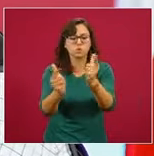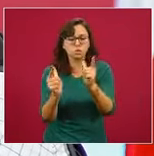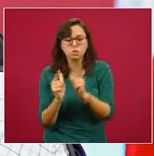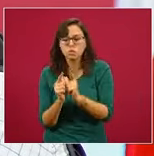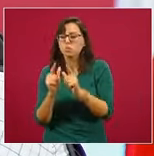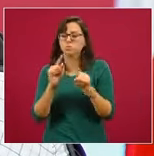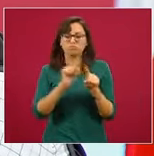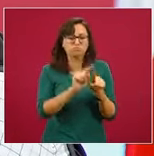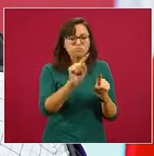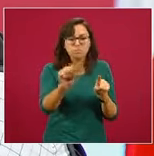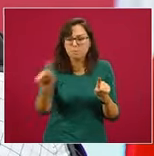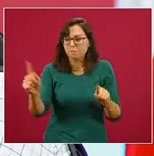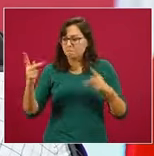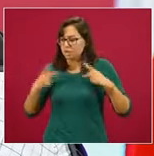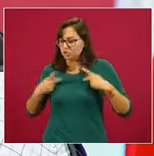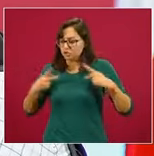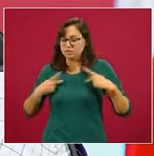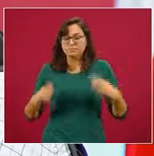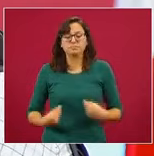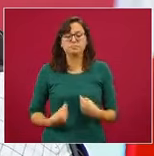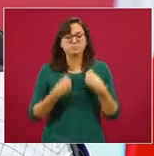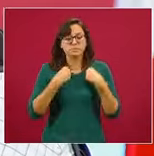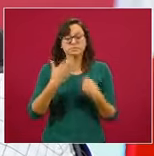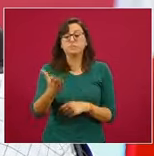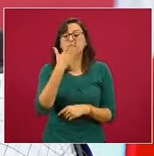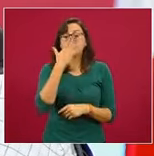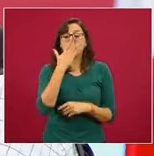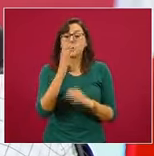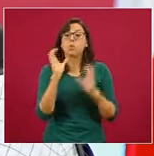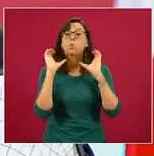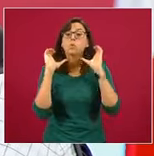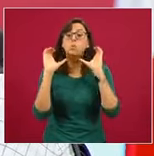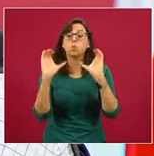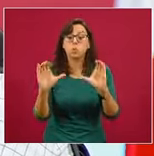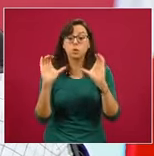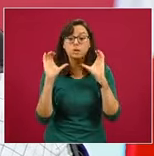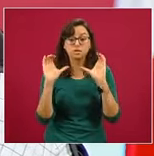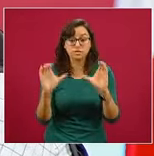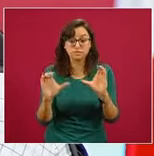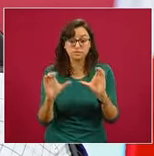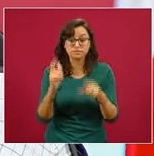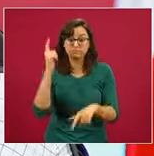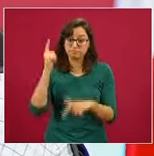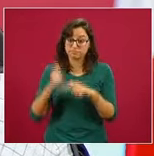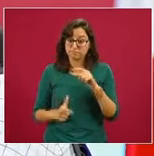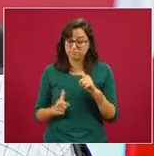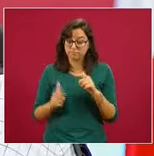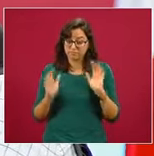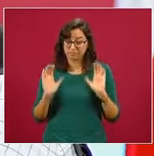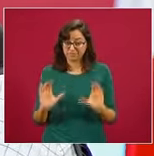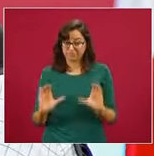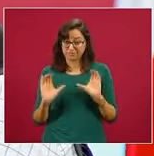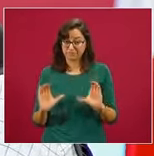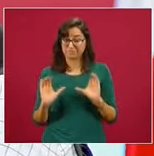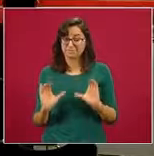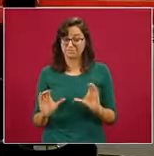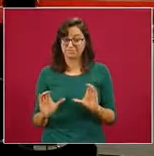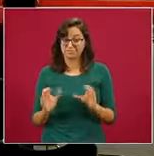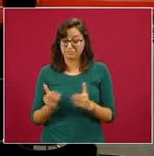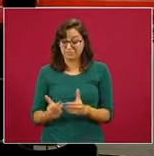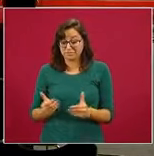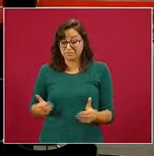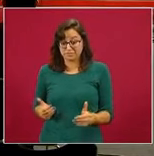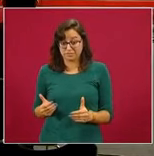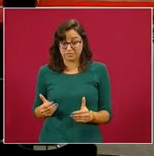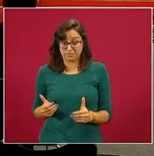ciudadanos, habitantes del estado y de las diferentes localidades, tomemos esto con mucha precaución. Tomemos esto con mucha precaución, en el sentido